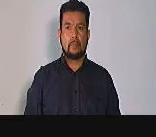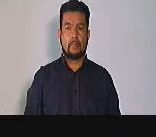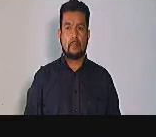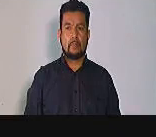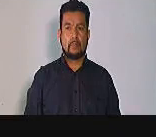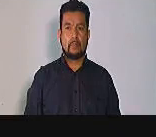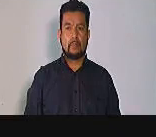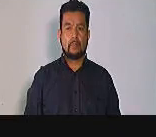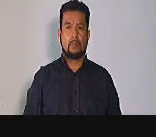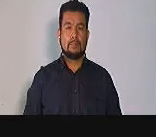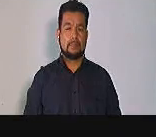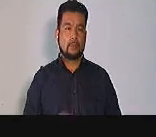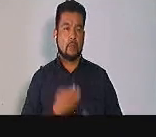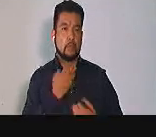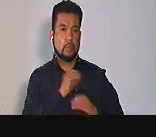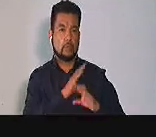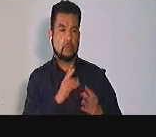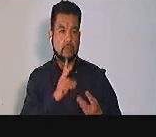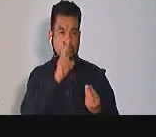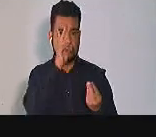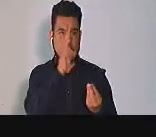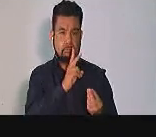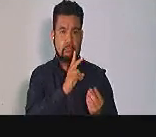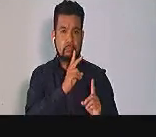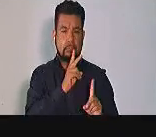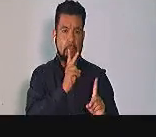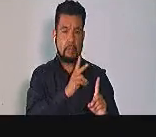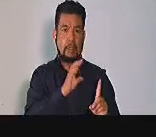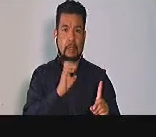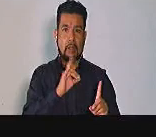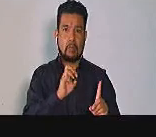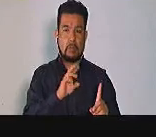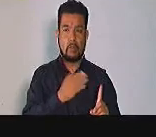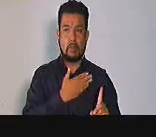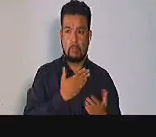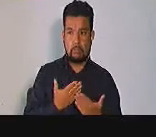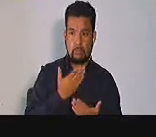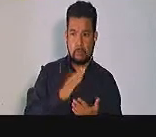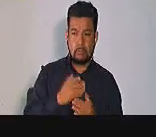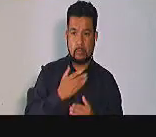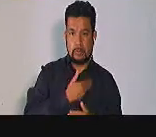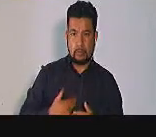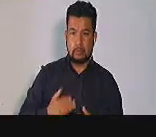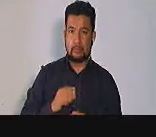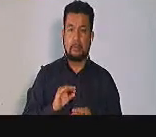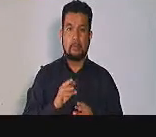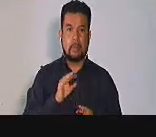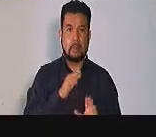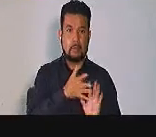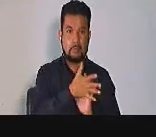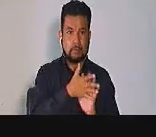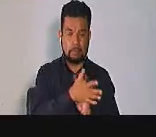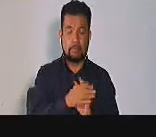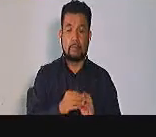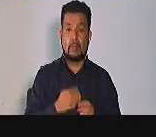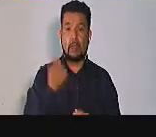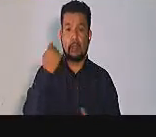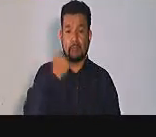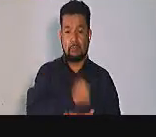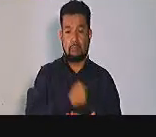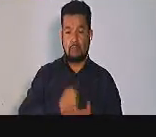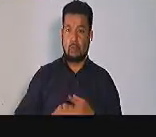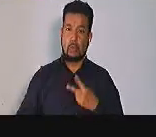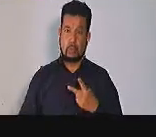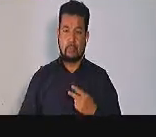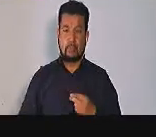Sí, honorable concejal Eduardo, muy buenos días, señor presidente. Con la venia del señor presidente, el informe, el día de ayer fueron radicadas dos ponencias, la